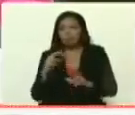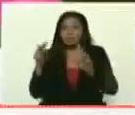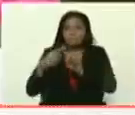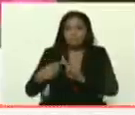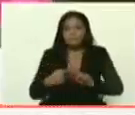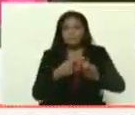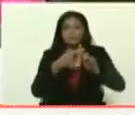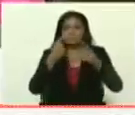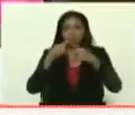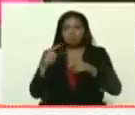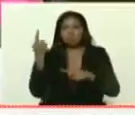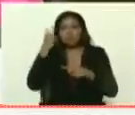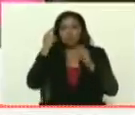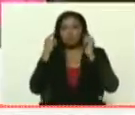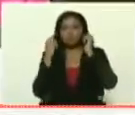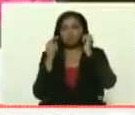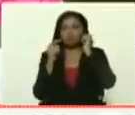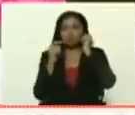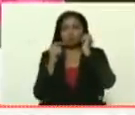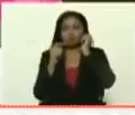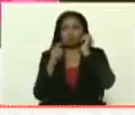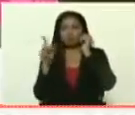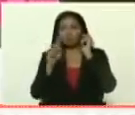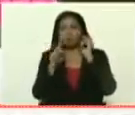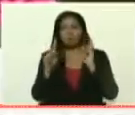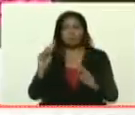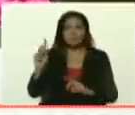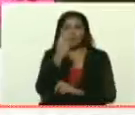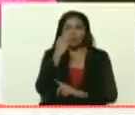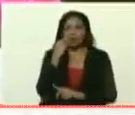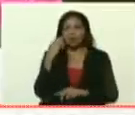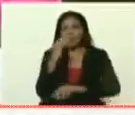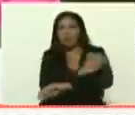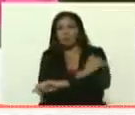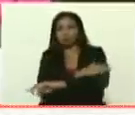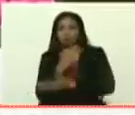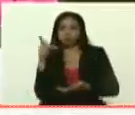positivos. Sabemos que no es la primera vez que la